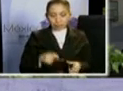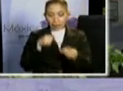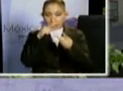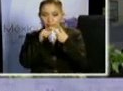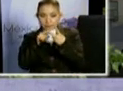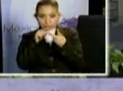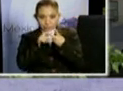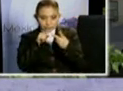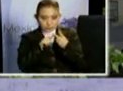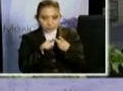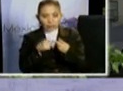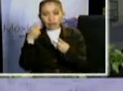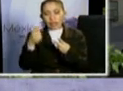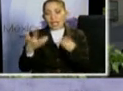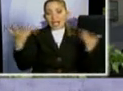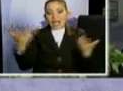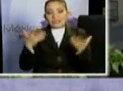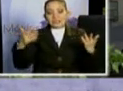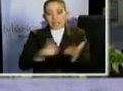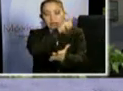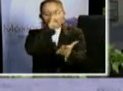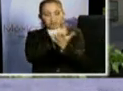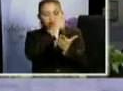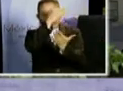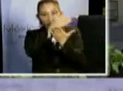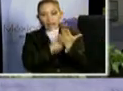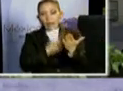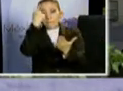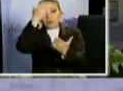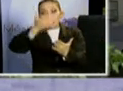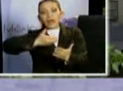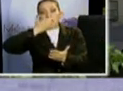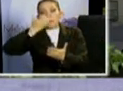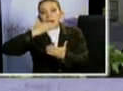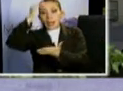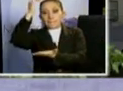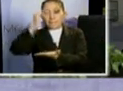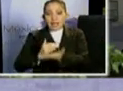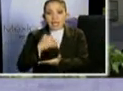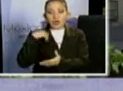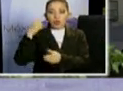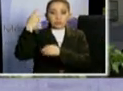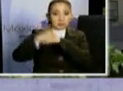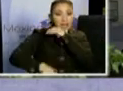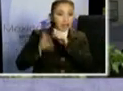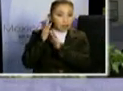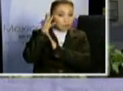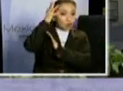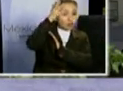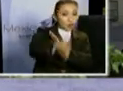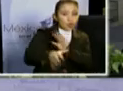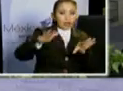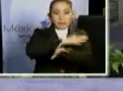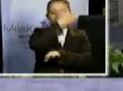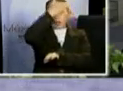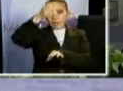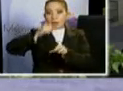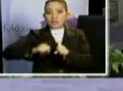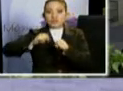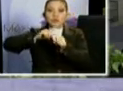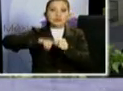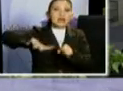segundo término, construir un marco de acción en materia de adaptación para reducir los impactos negativos del cambio climático en las